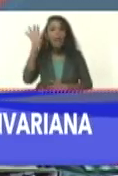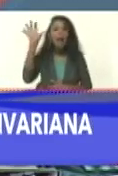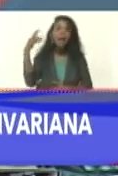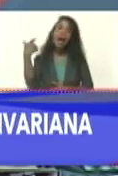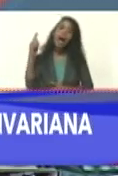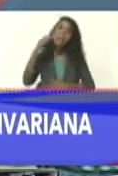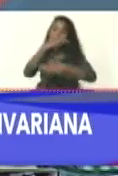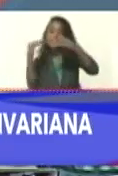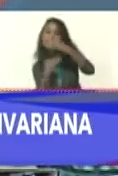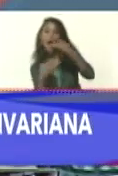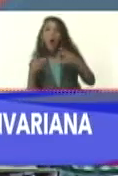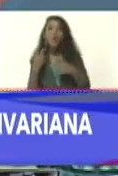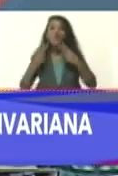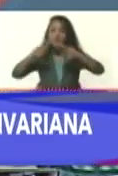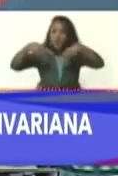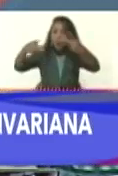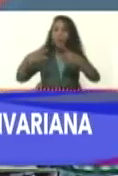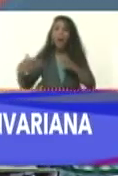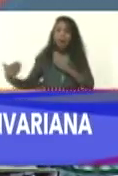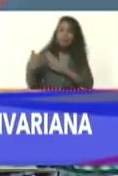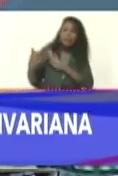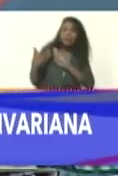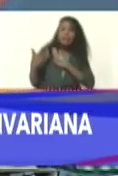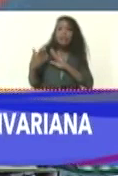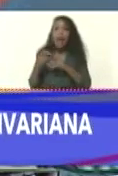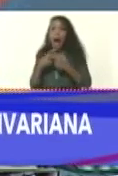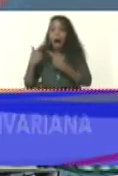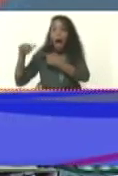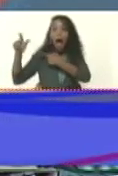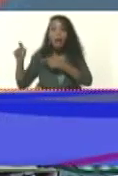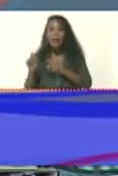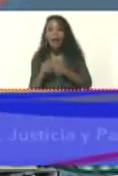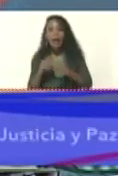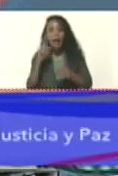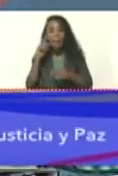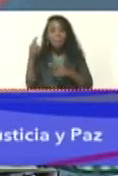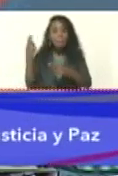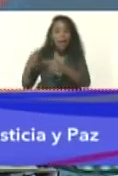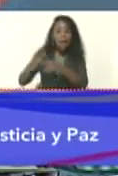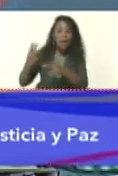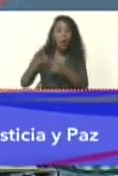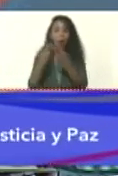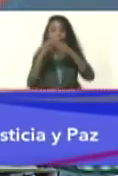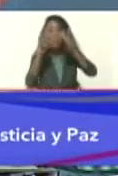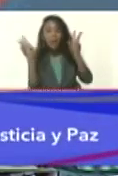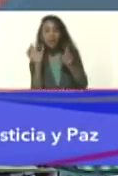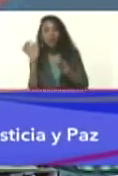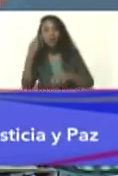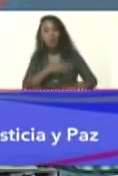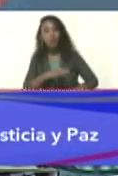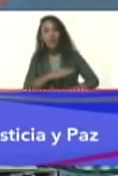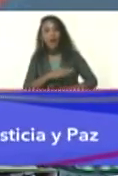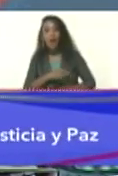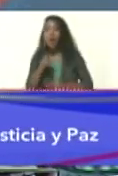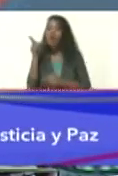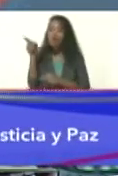bajo nuevas amenazas que alteran el orden interno y la paz social. Y usted ha